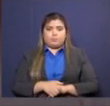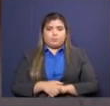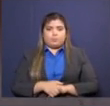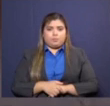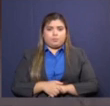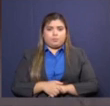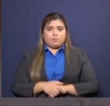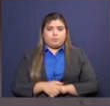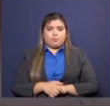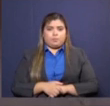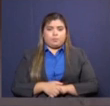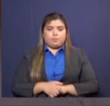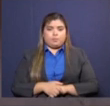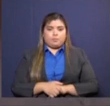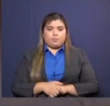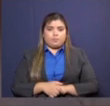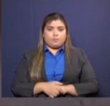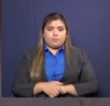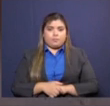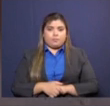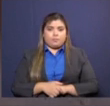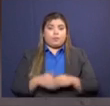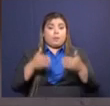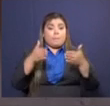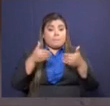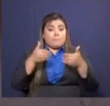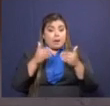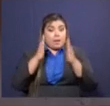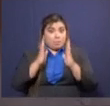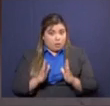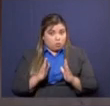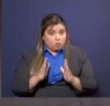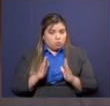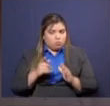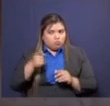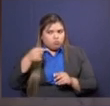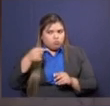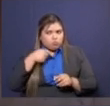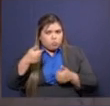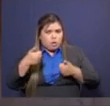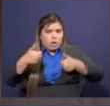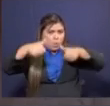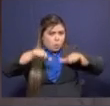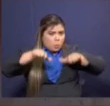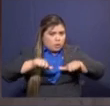Los panameños, nos vamos a poner de acuerdo.